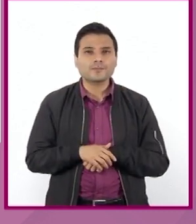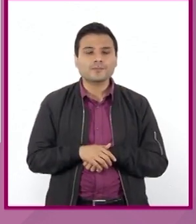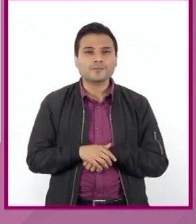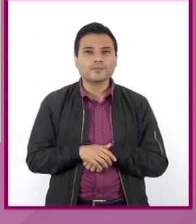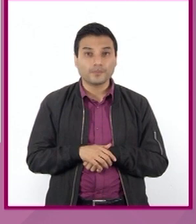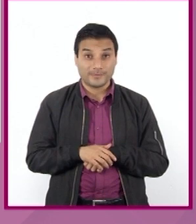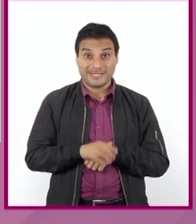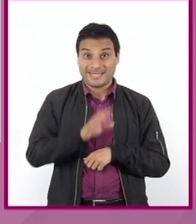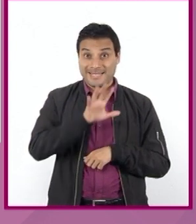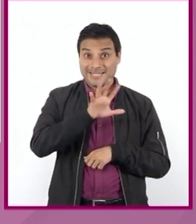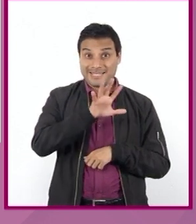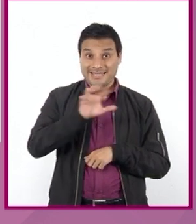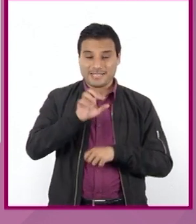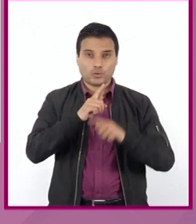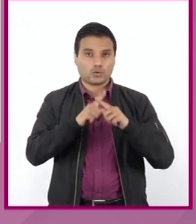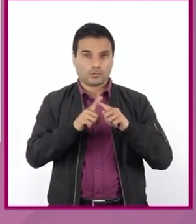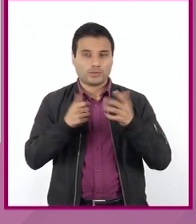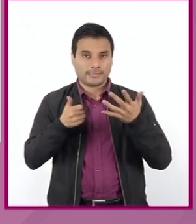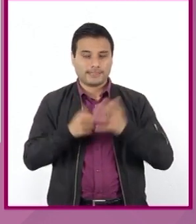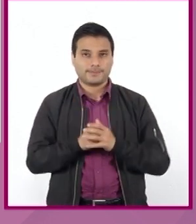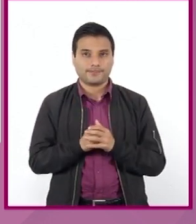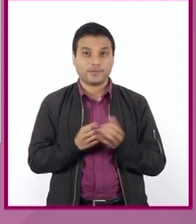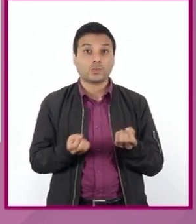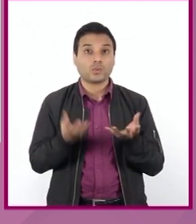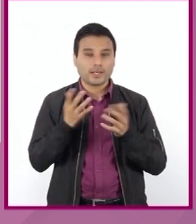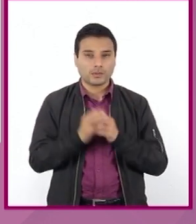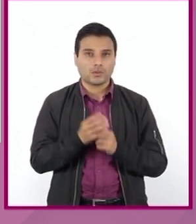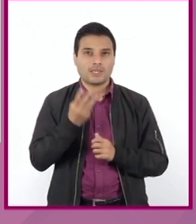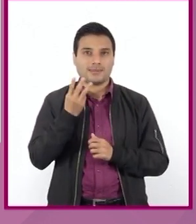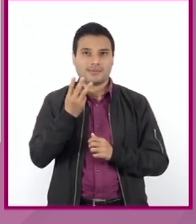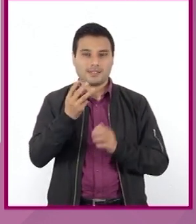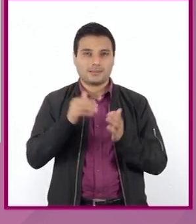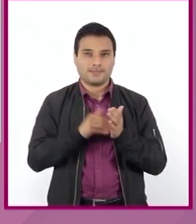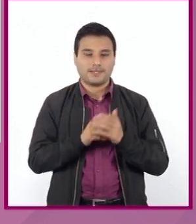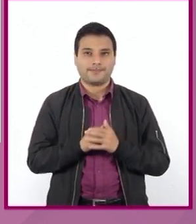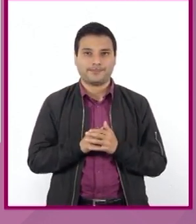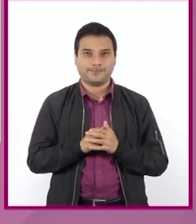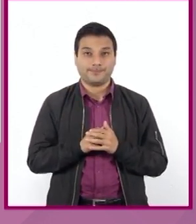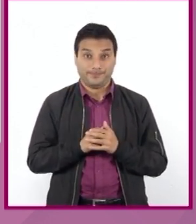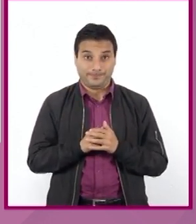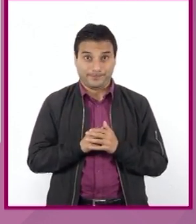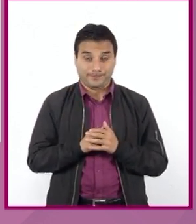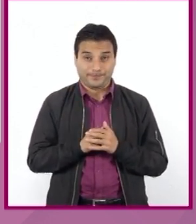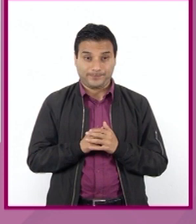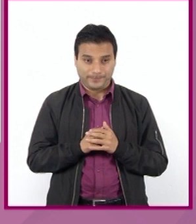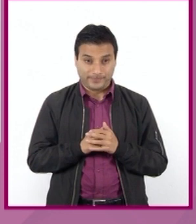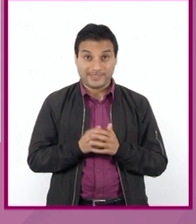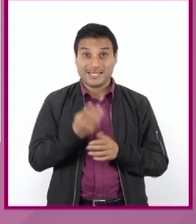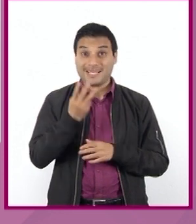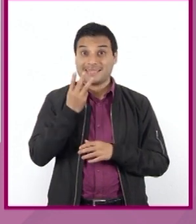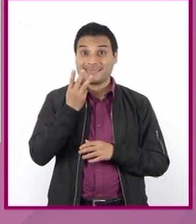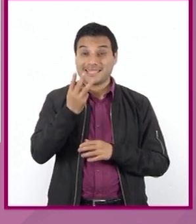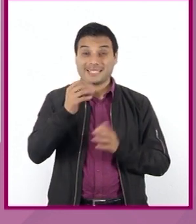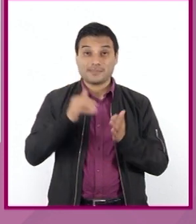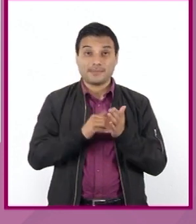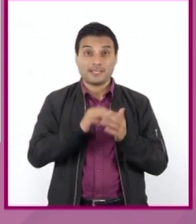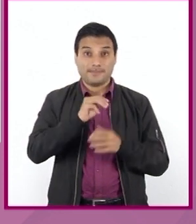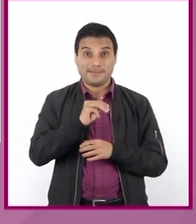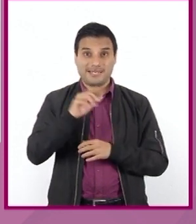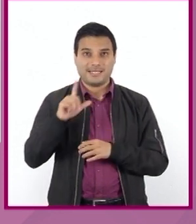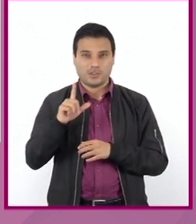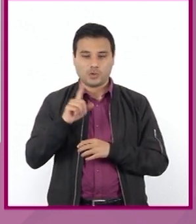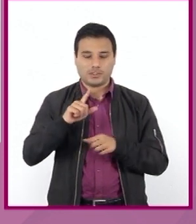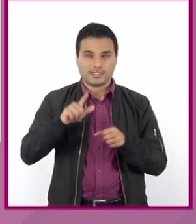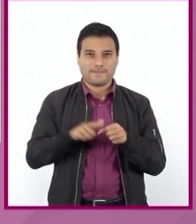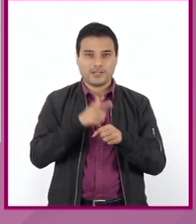multiplica 500 por 6, que es igual a 3000, es decir, se consumen 3000 mililitros de refresco.